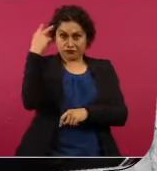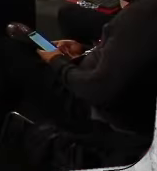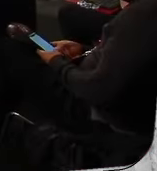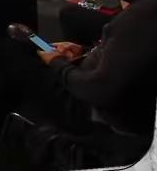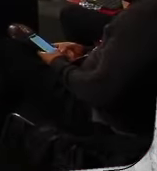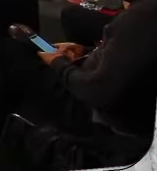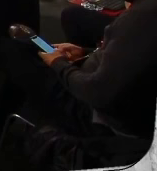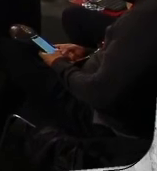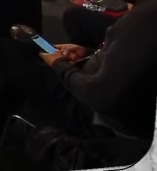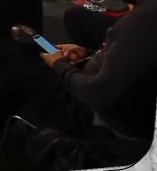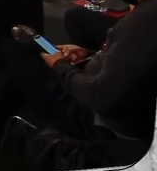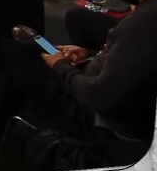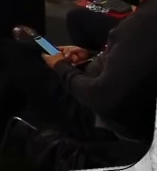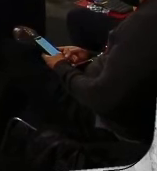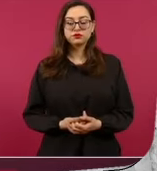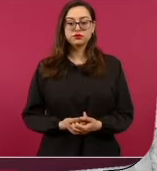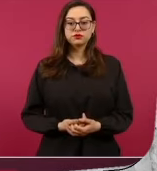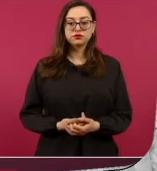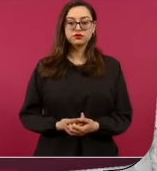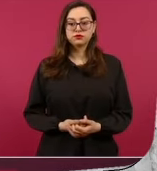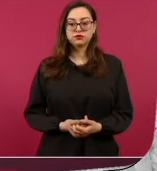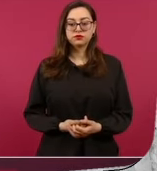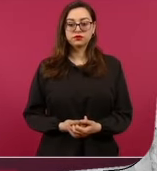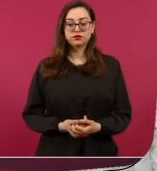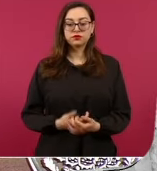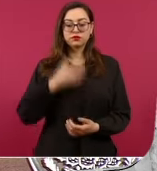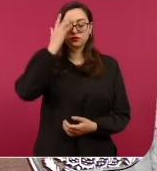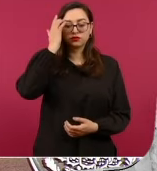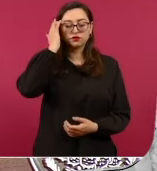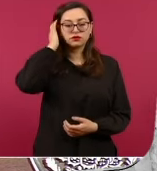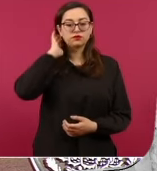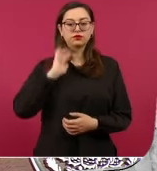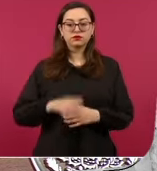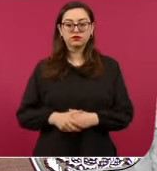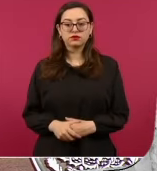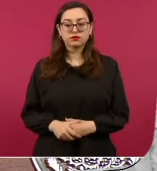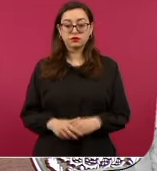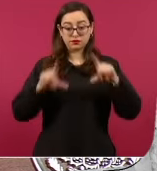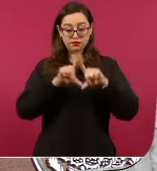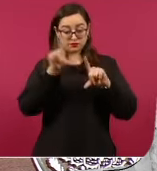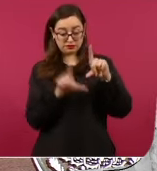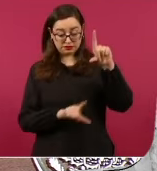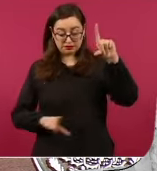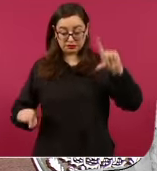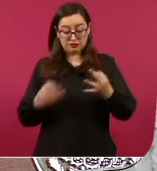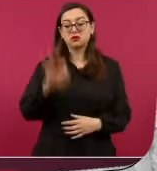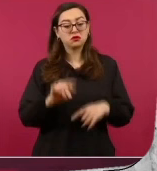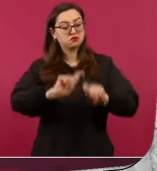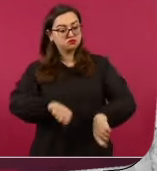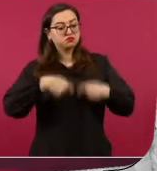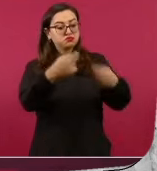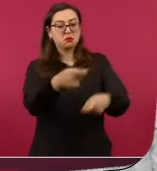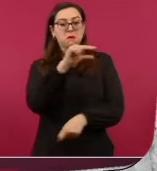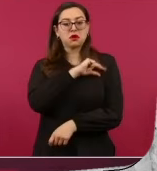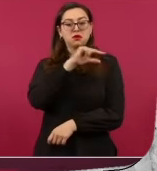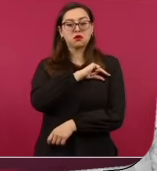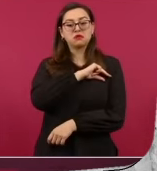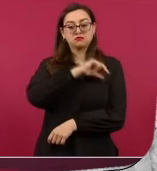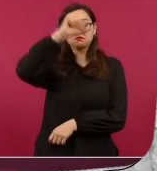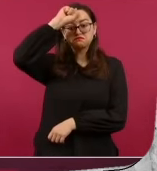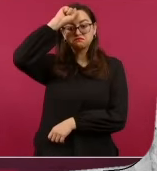hectáreas, 2 millones de kilómetros cuadrados, y entregaron el 60%. Muchos